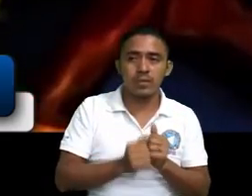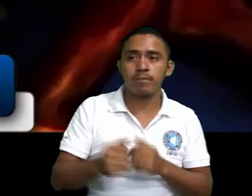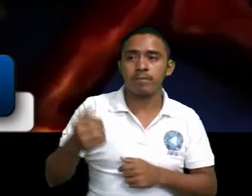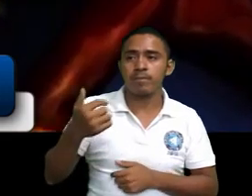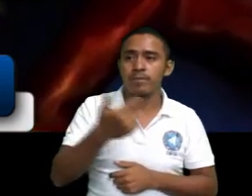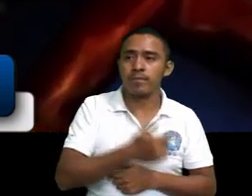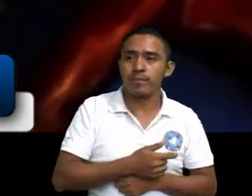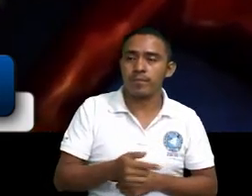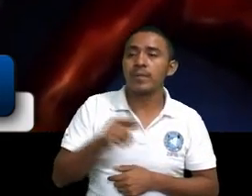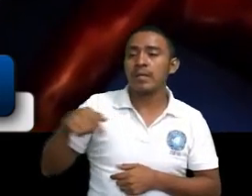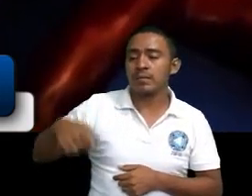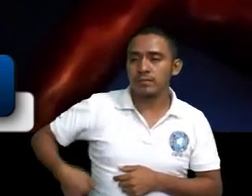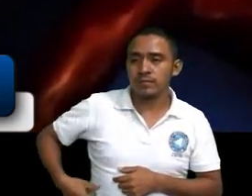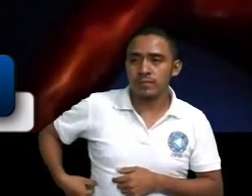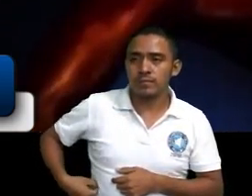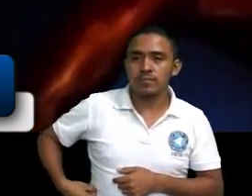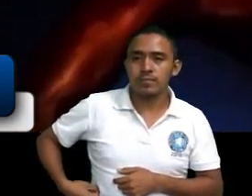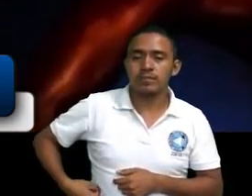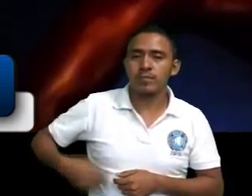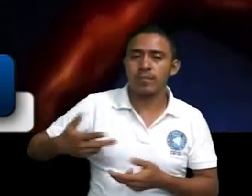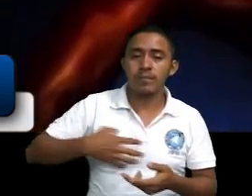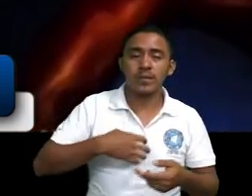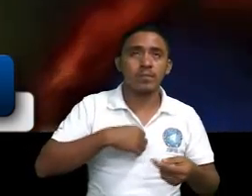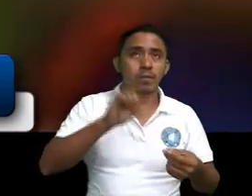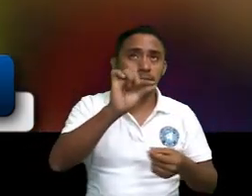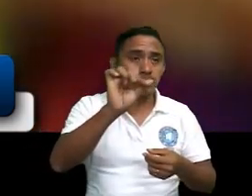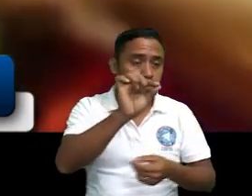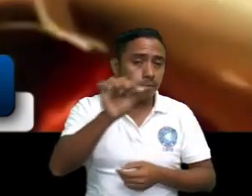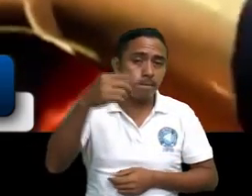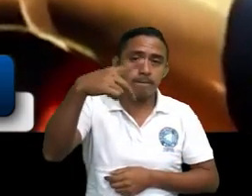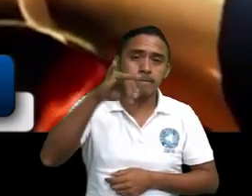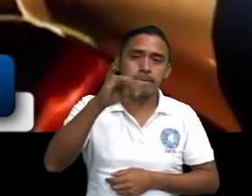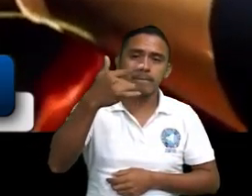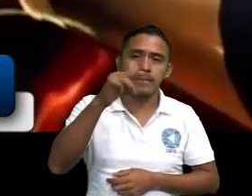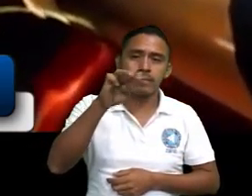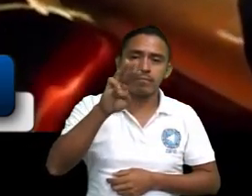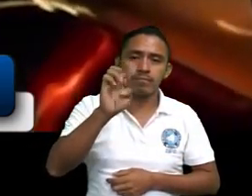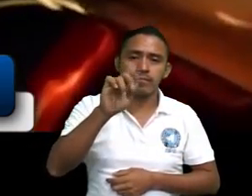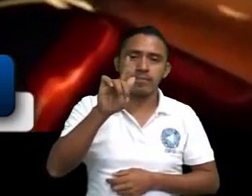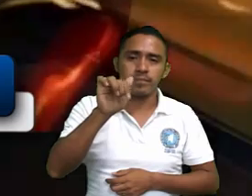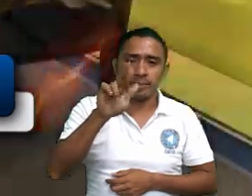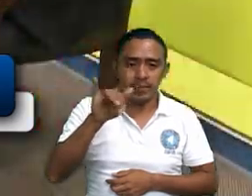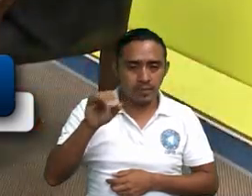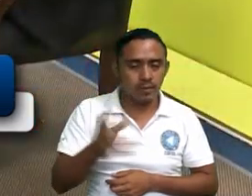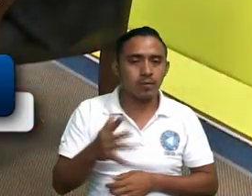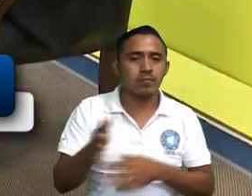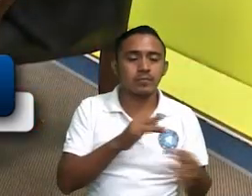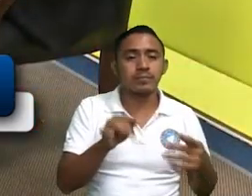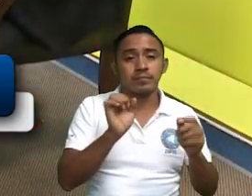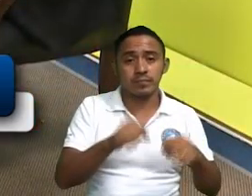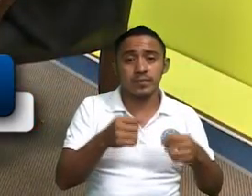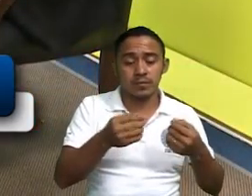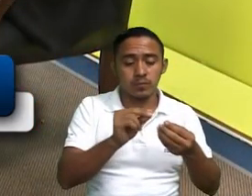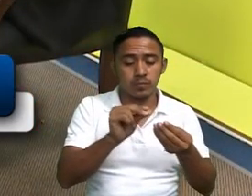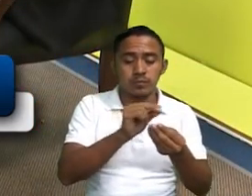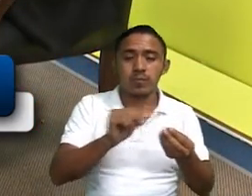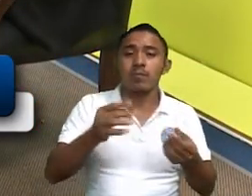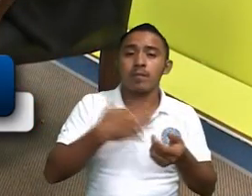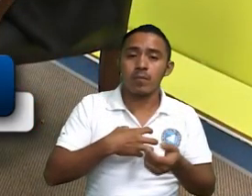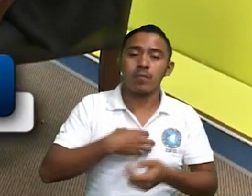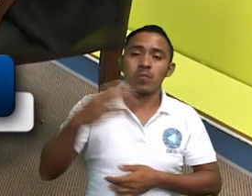los pigmentarios? ¿Qué? Son los cálculos pigmentarios. Ah, okay. Pero también hay mixtos, en donde puede haber una mixtura tanto de productos de